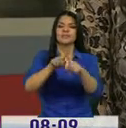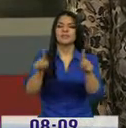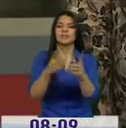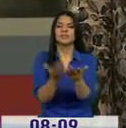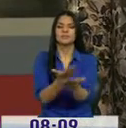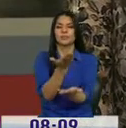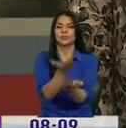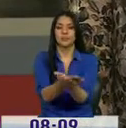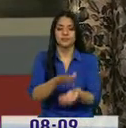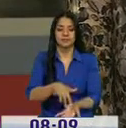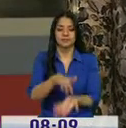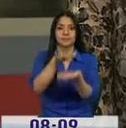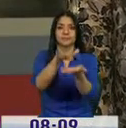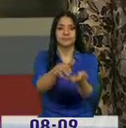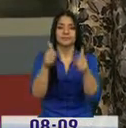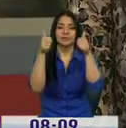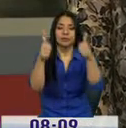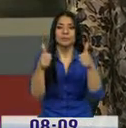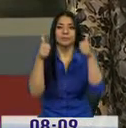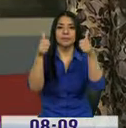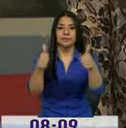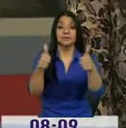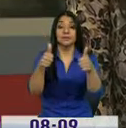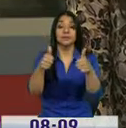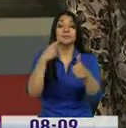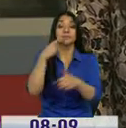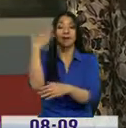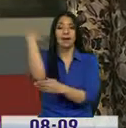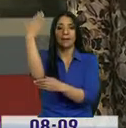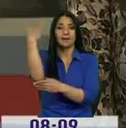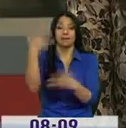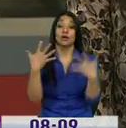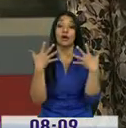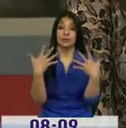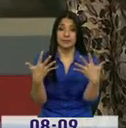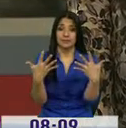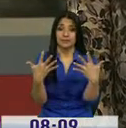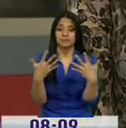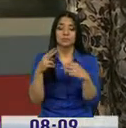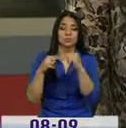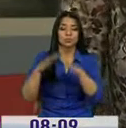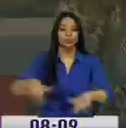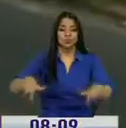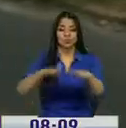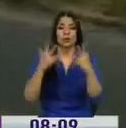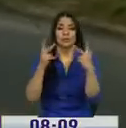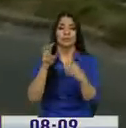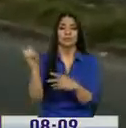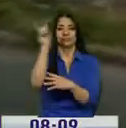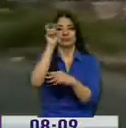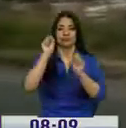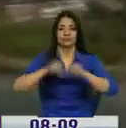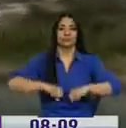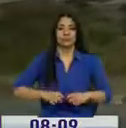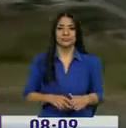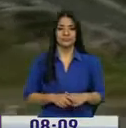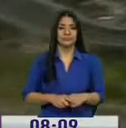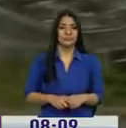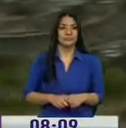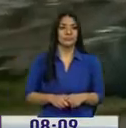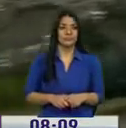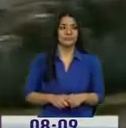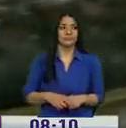que serán entregadas a los candidatos a la alcaldía para que se ejecuten obras en diversas zonas turísticas. La